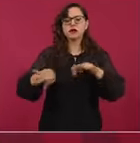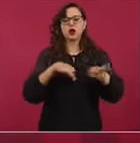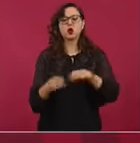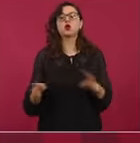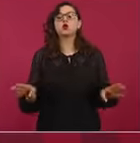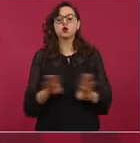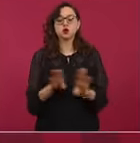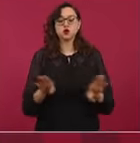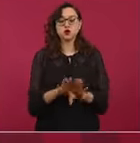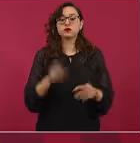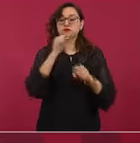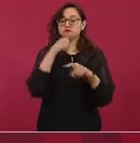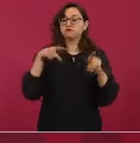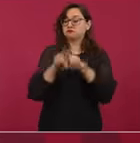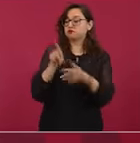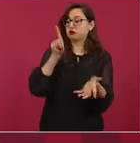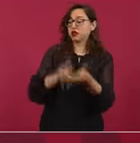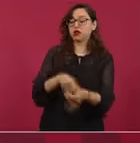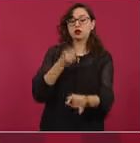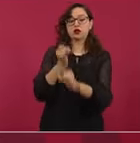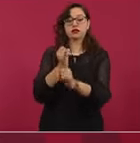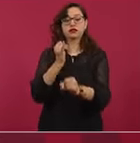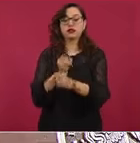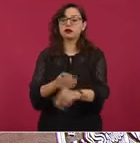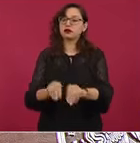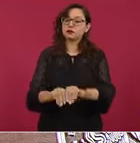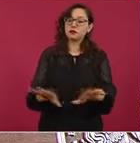lo que sucede en las redes sociales.